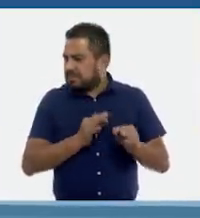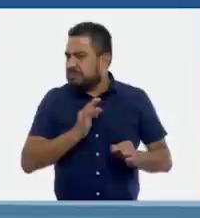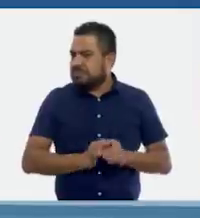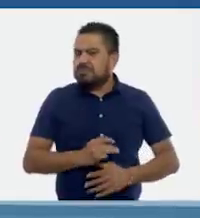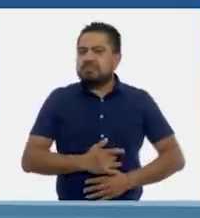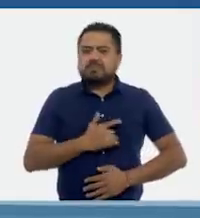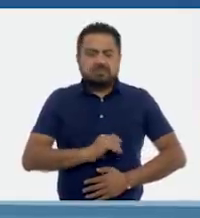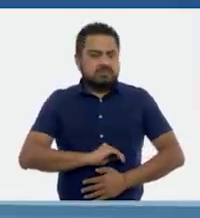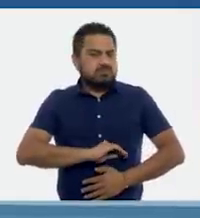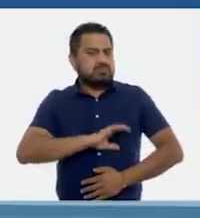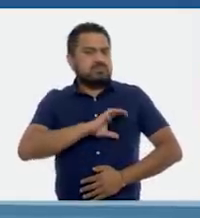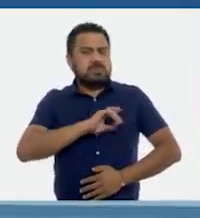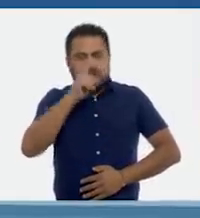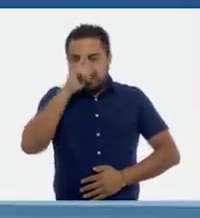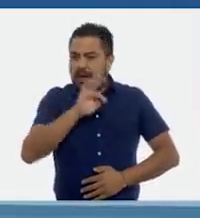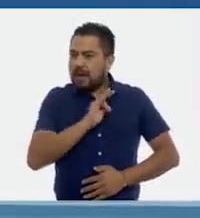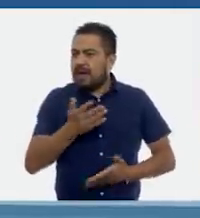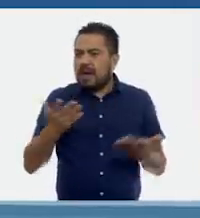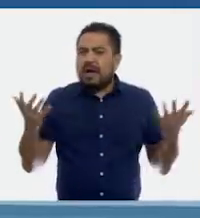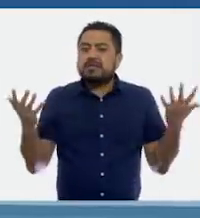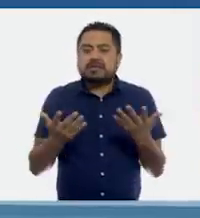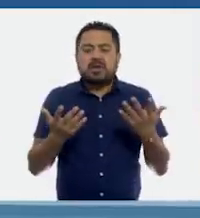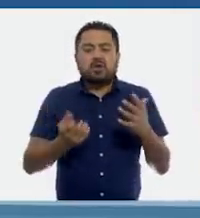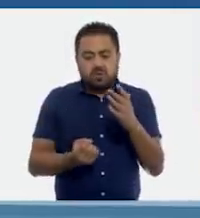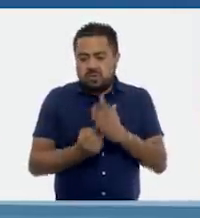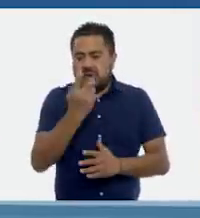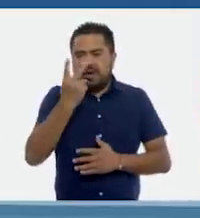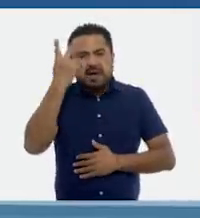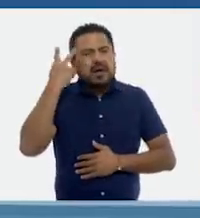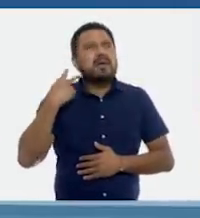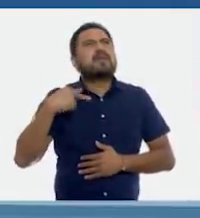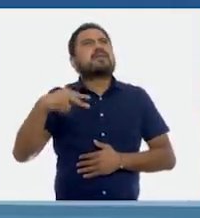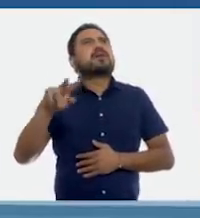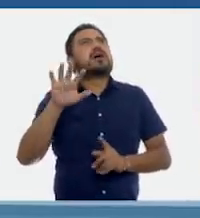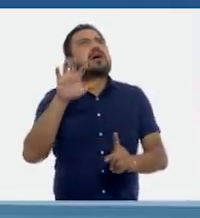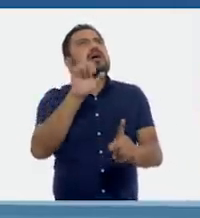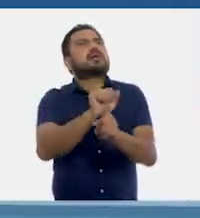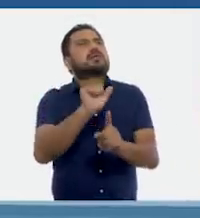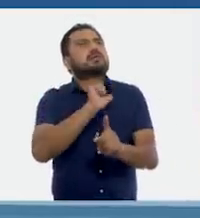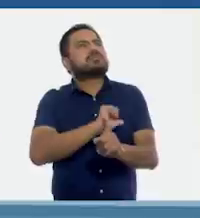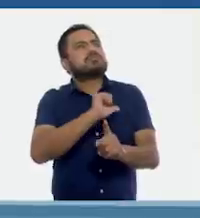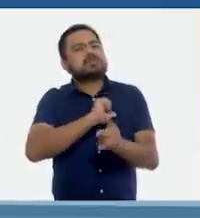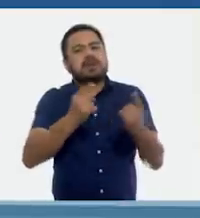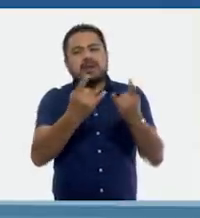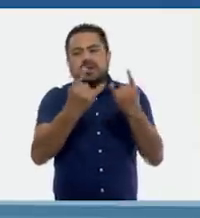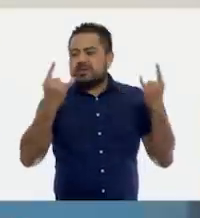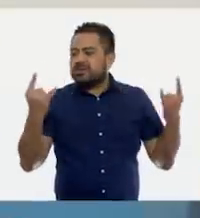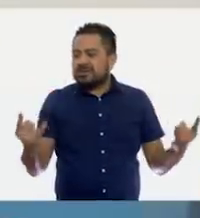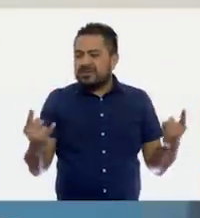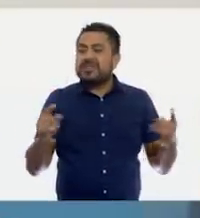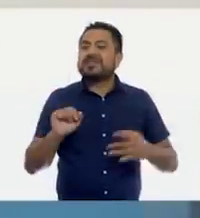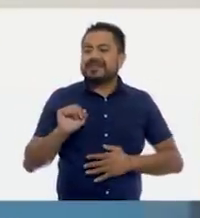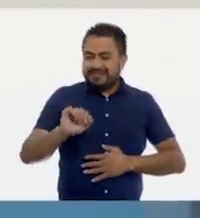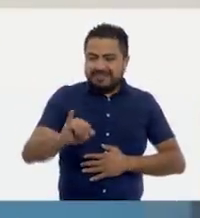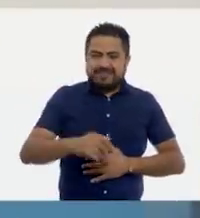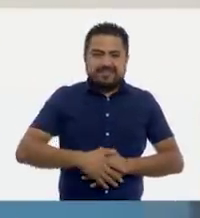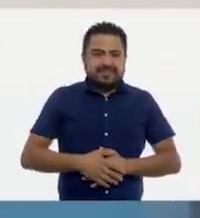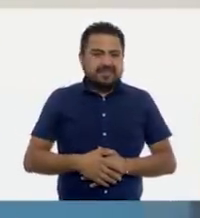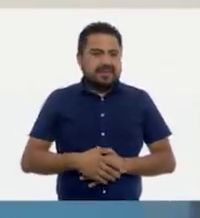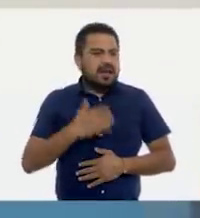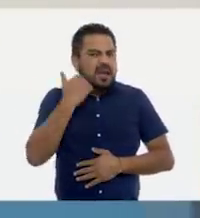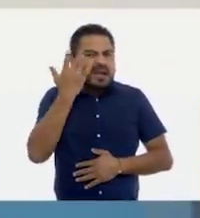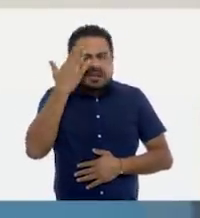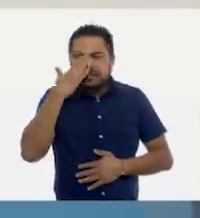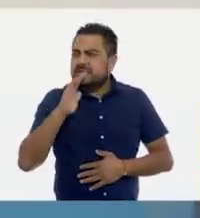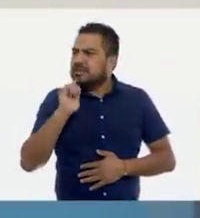muy entusiasmado para emprender un nuevo viaje a través del tiempo. Ya quiero